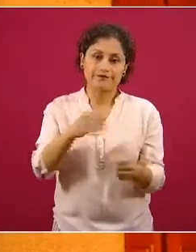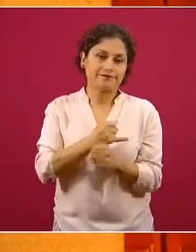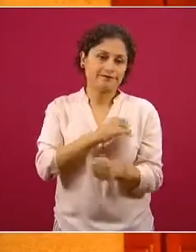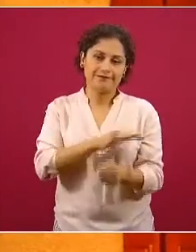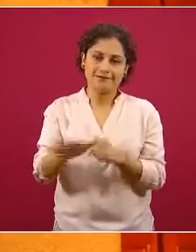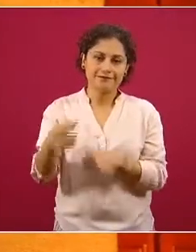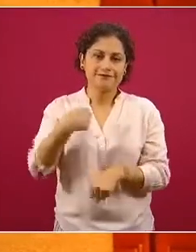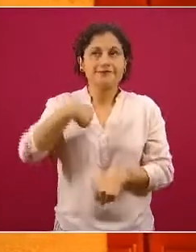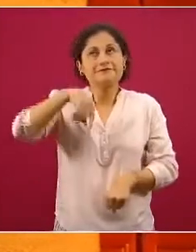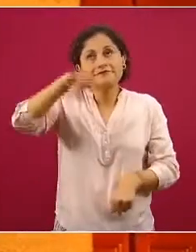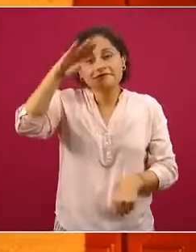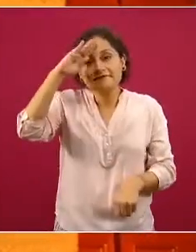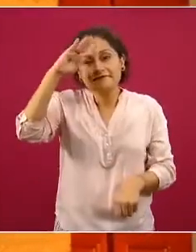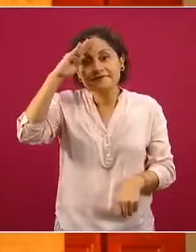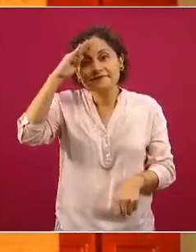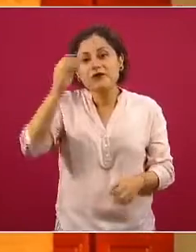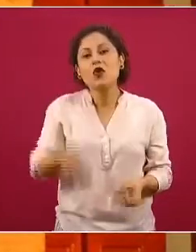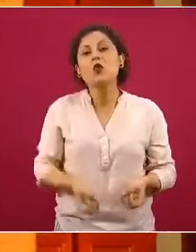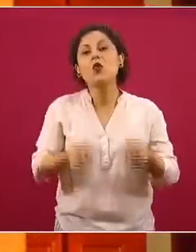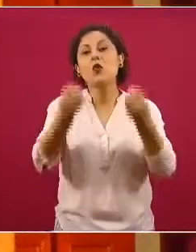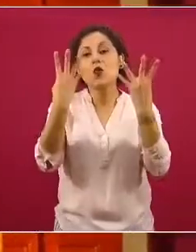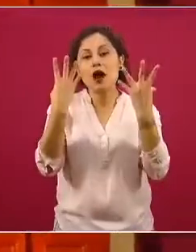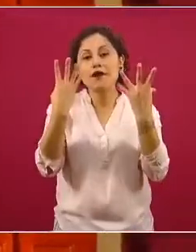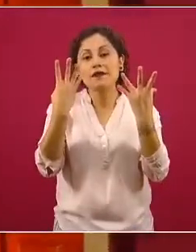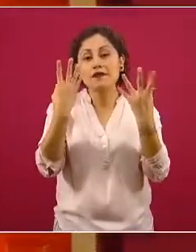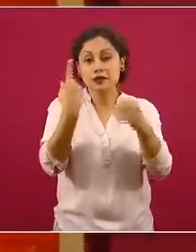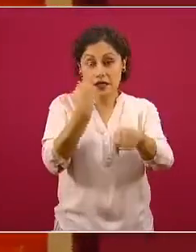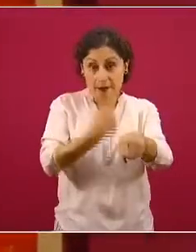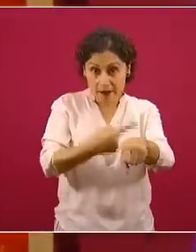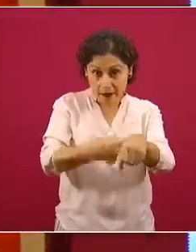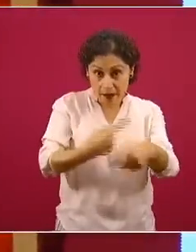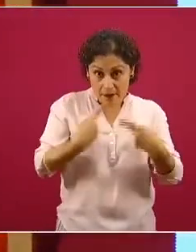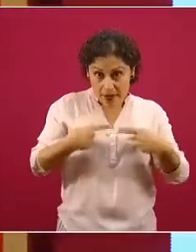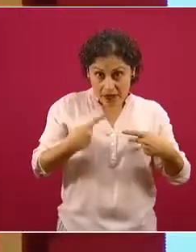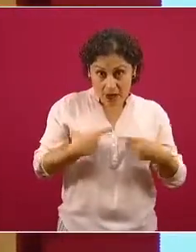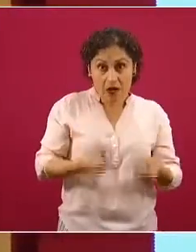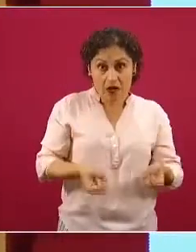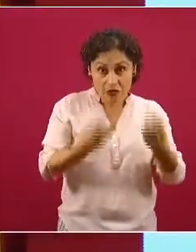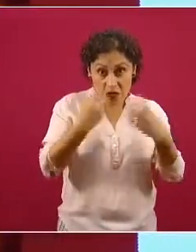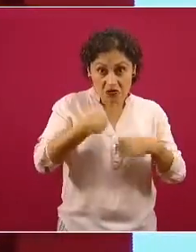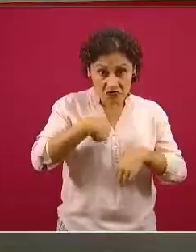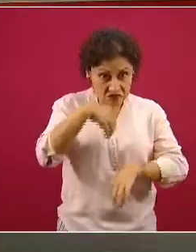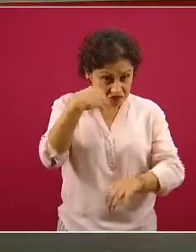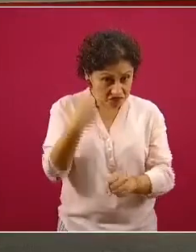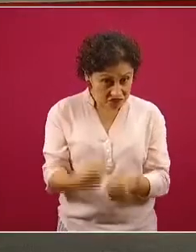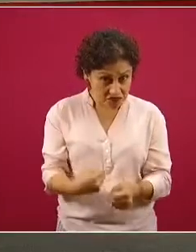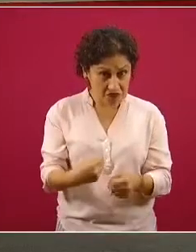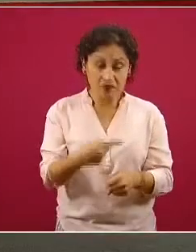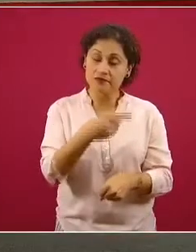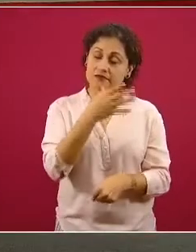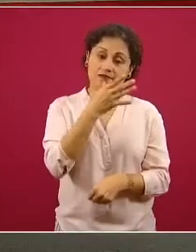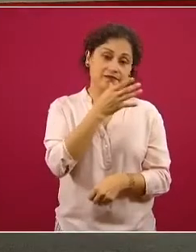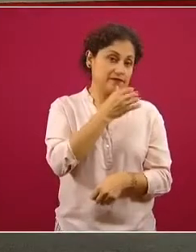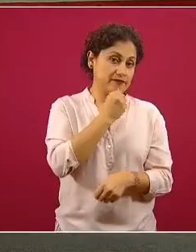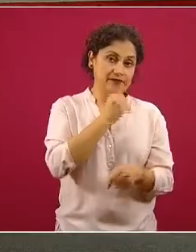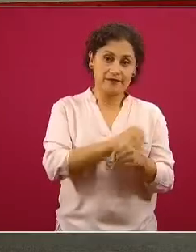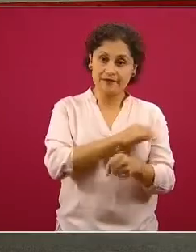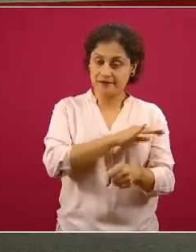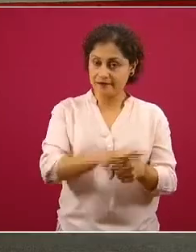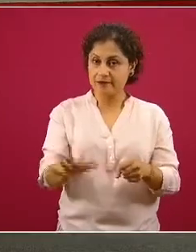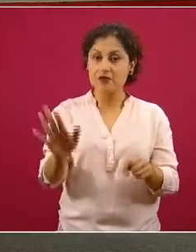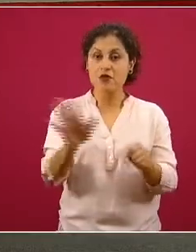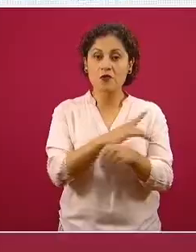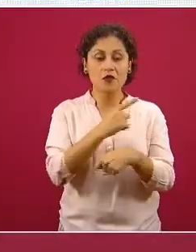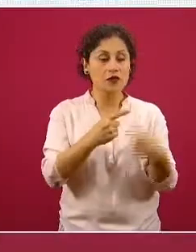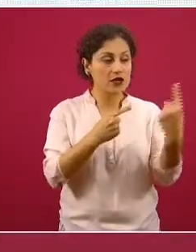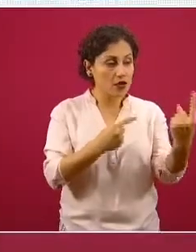porque se pensaría que puedo detectar a todos y cada uno de los casos, y la cuenta de casos que tuviera de manera directa siempre